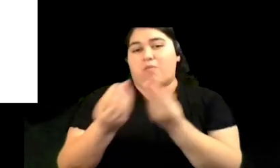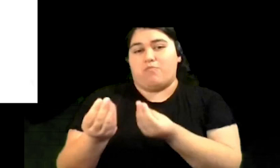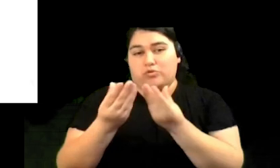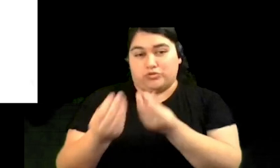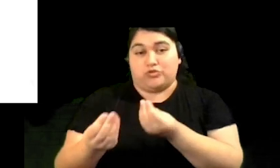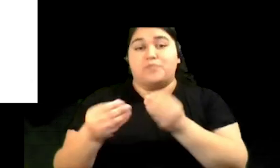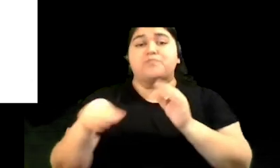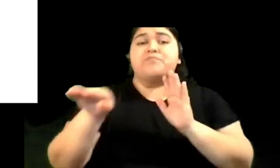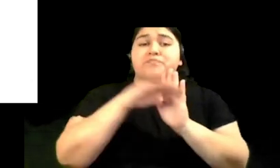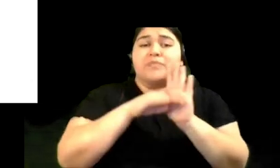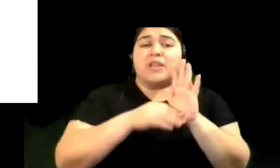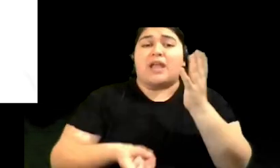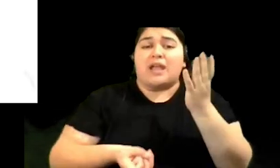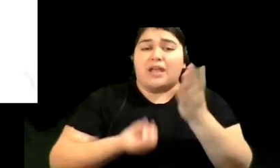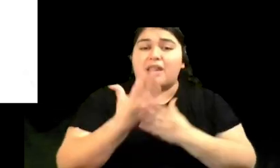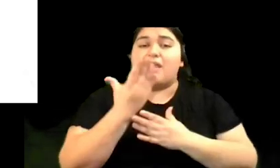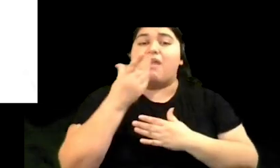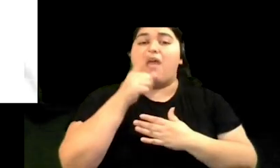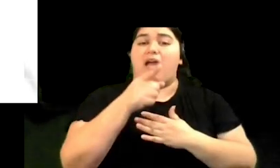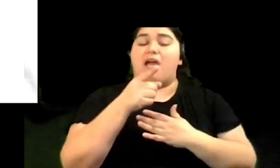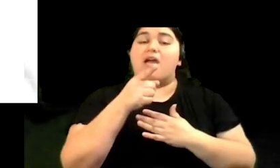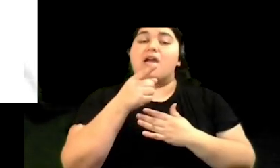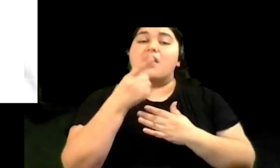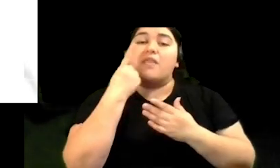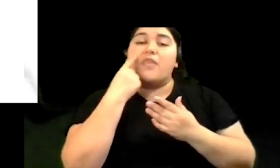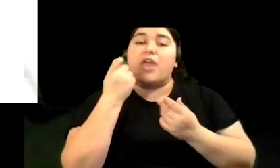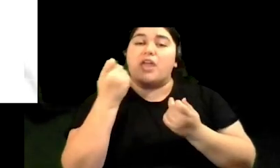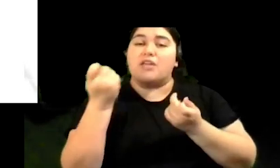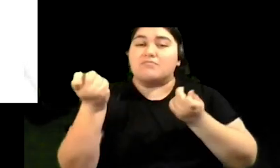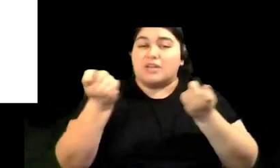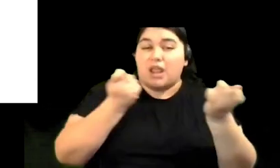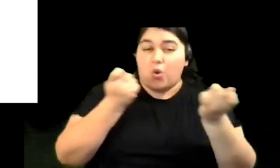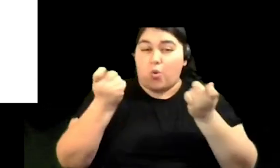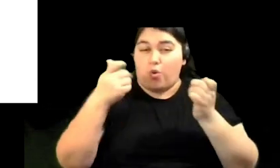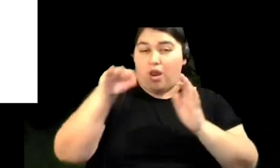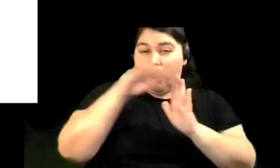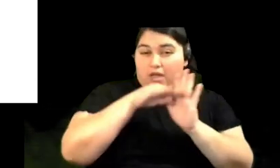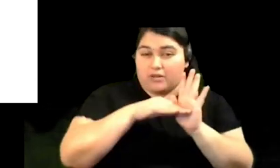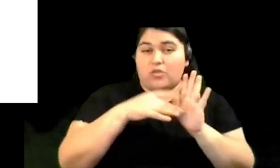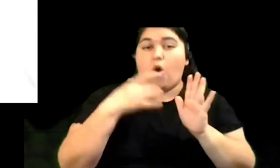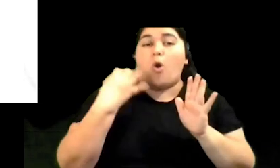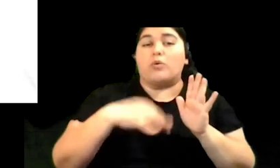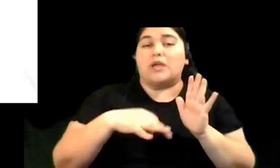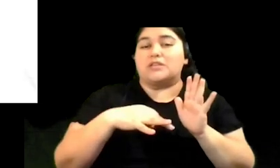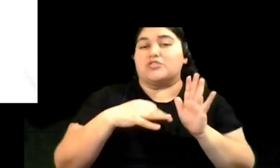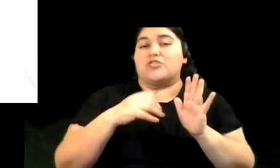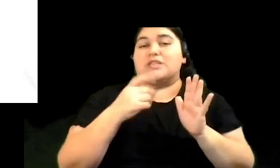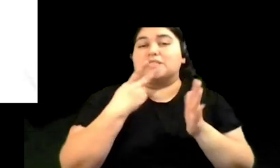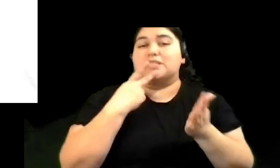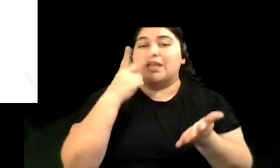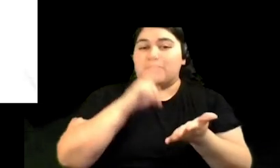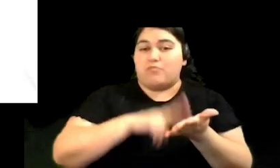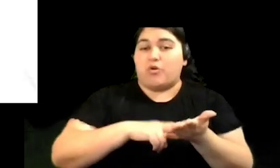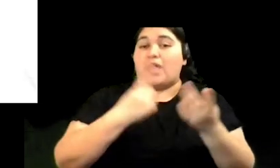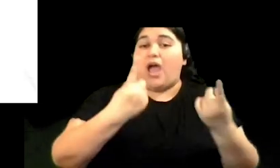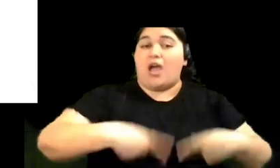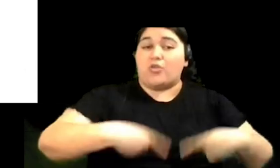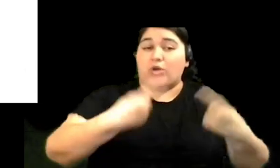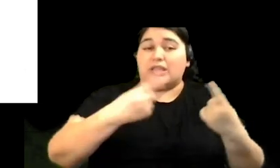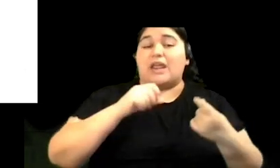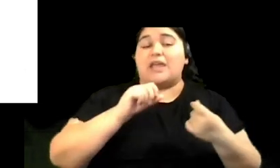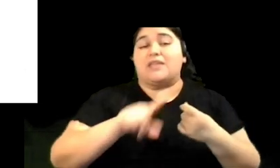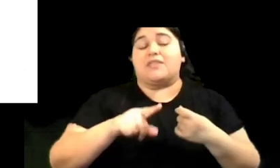régimen de exteriorización, un régimen de regularización de obligaciones tributarias, aduaneras y de seguridad